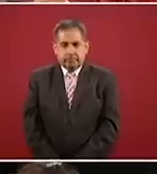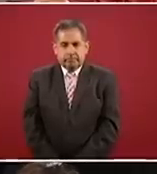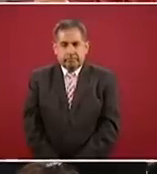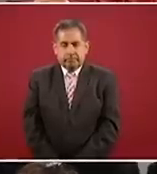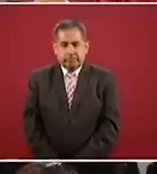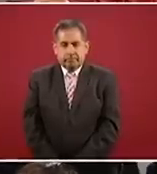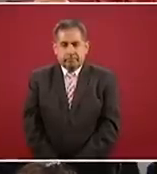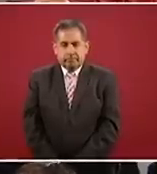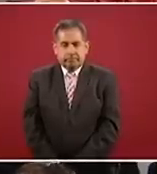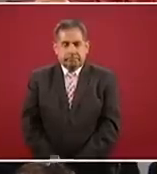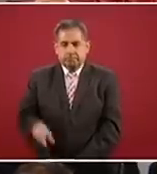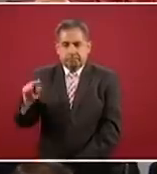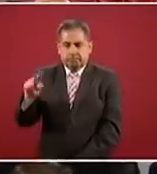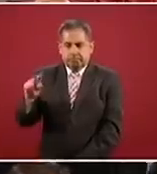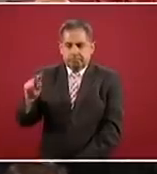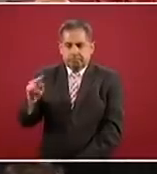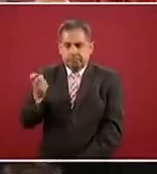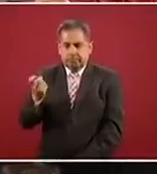No.